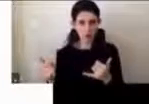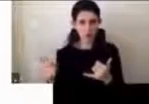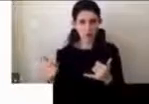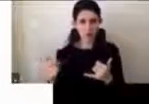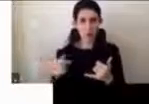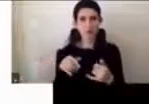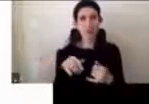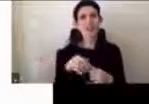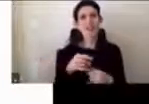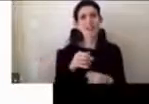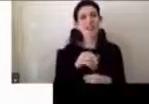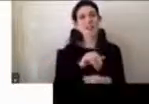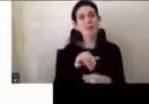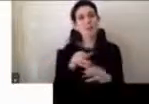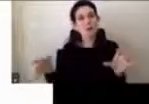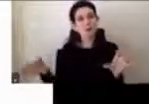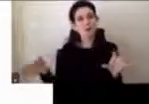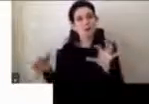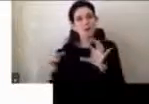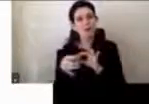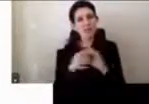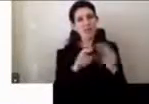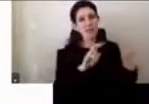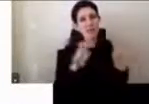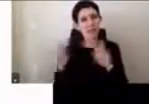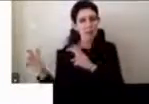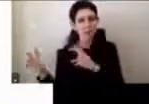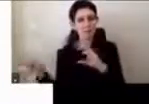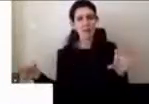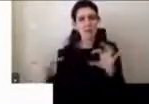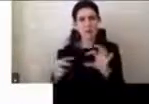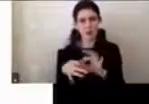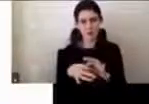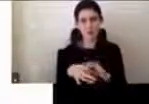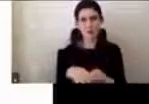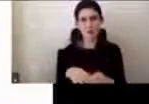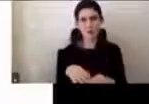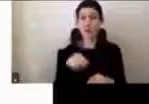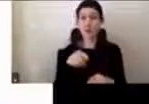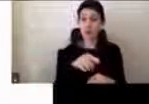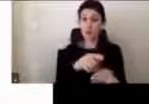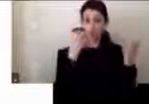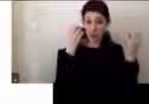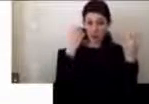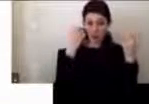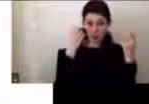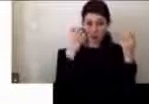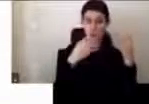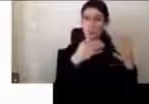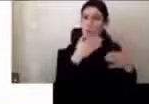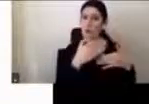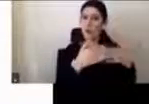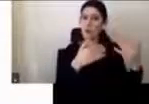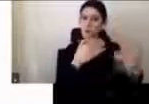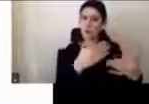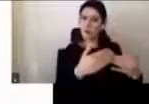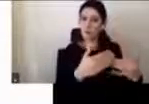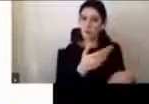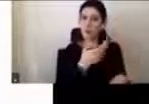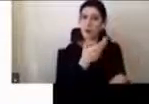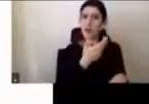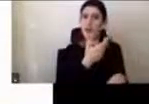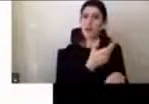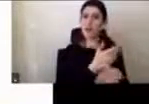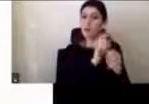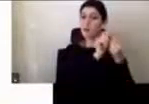dos términos. Tenemos que considerar que el aprendizaje es un proceso por el cual se produce un cambio